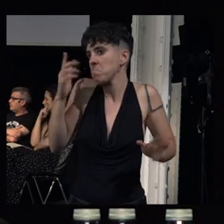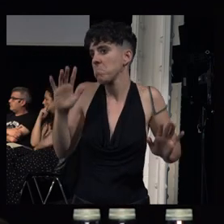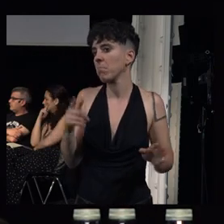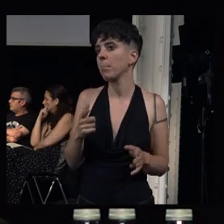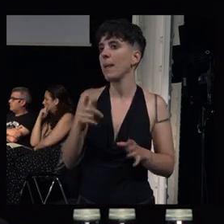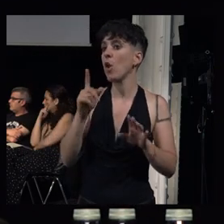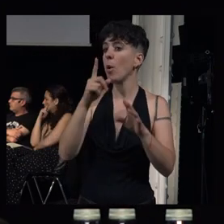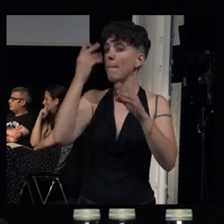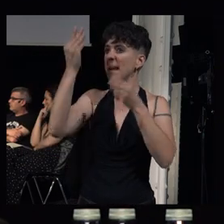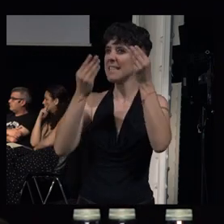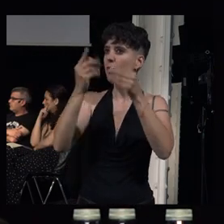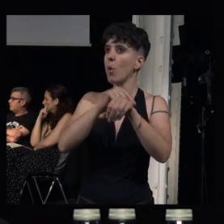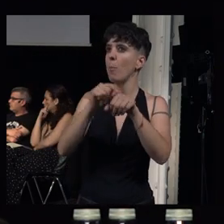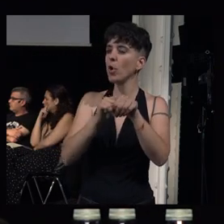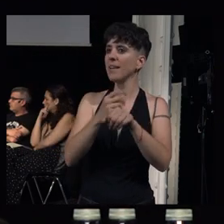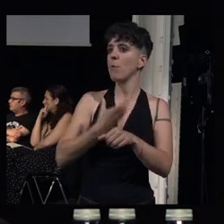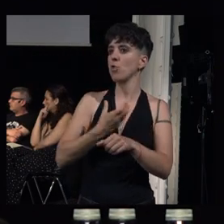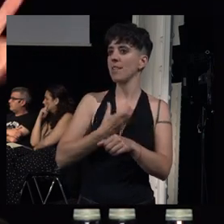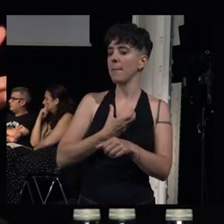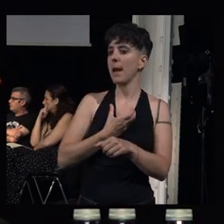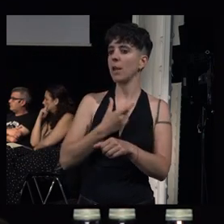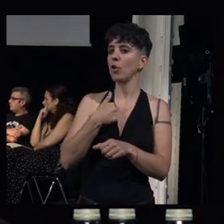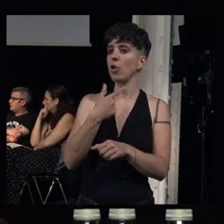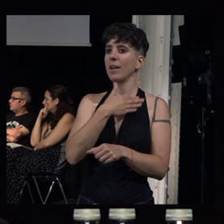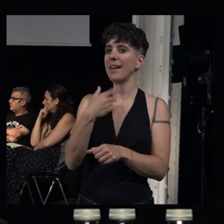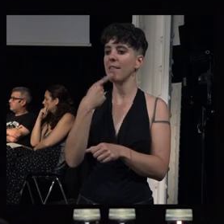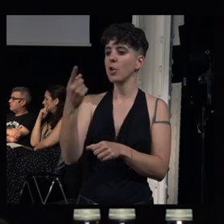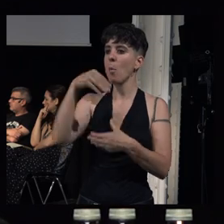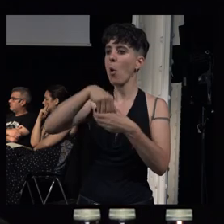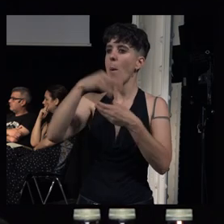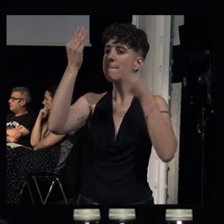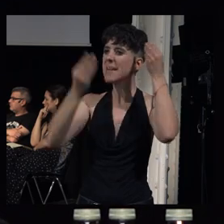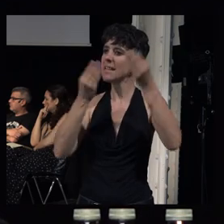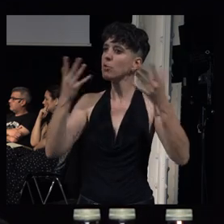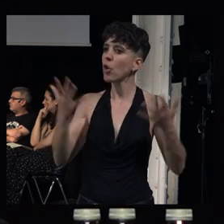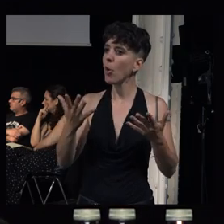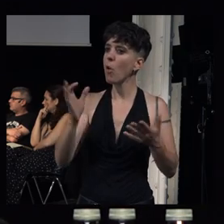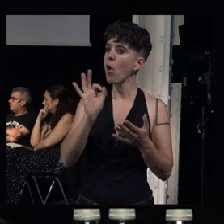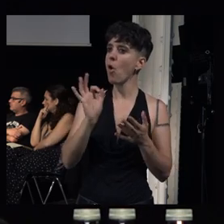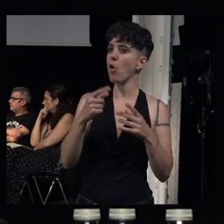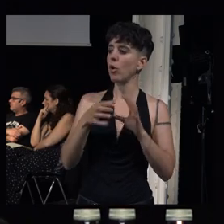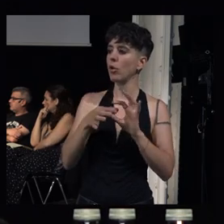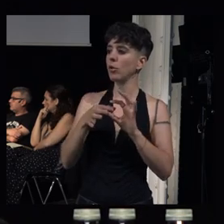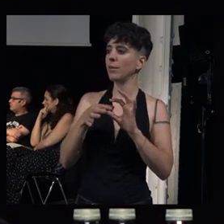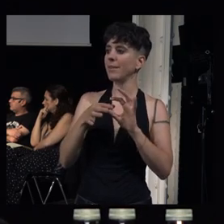pensando en política municipal, que quería apuntar que no se trata solo de cómo pensamos el contenido, sino también de cómo pensamos esa